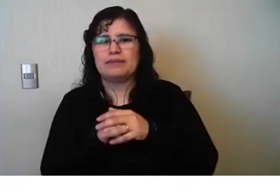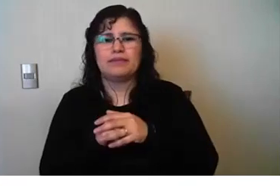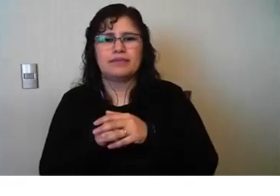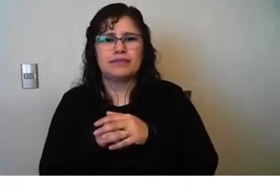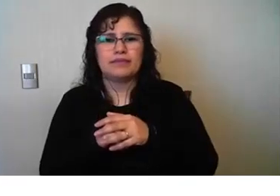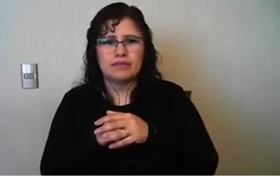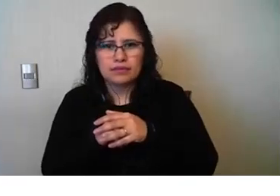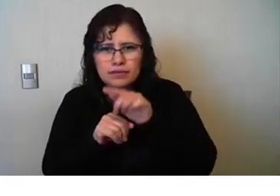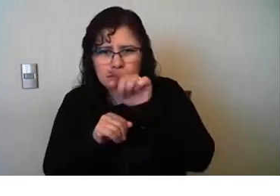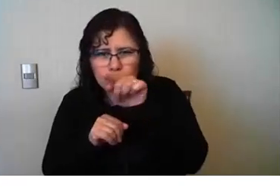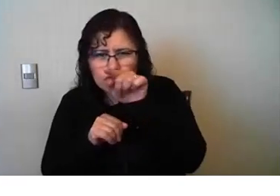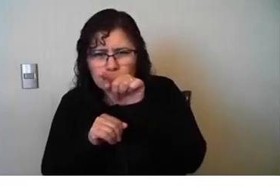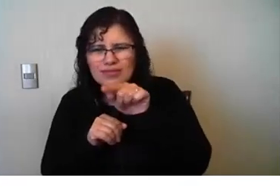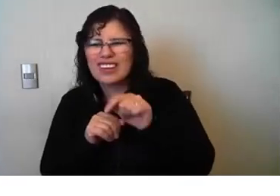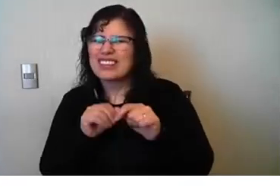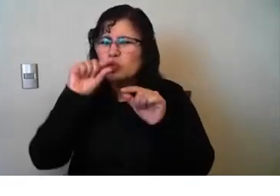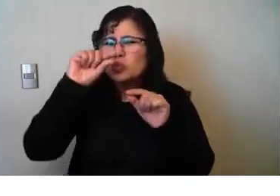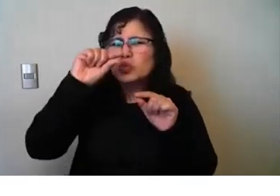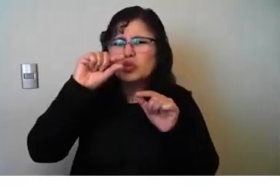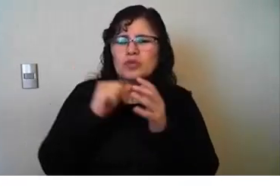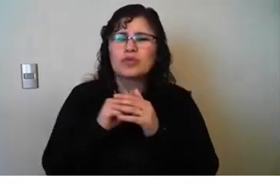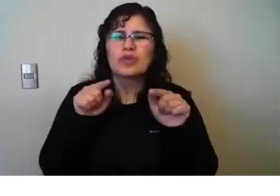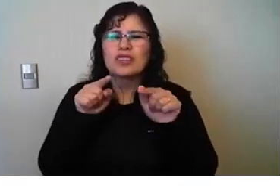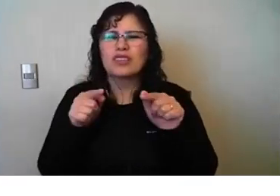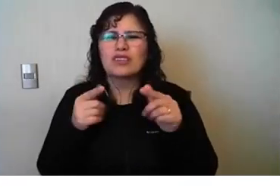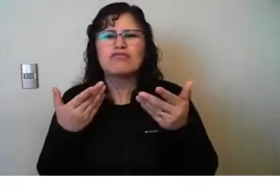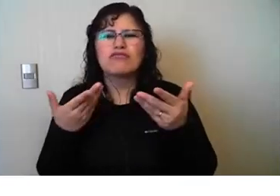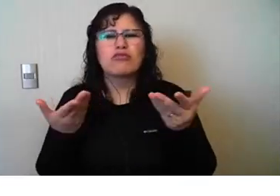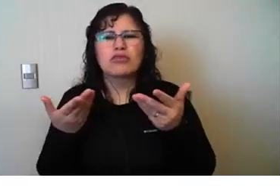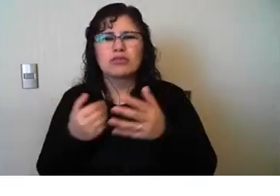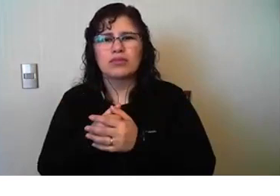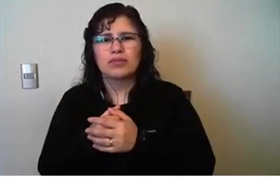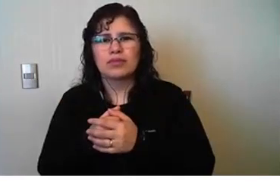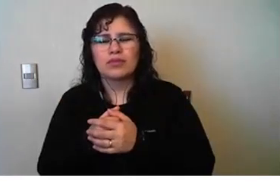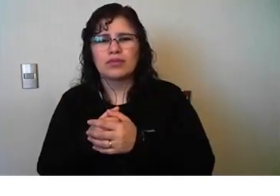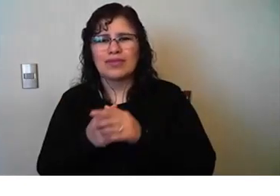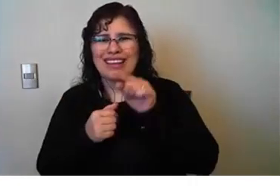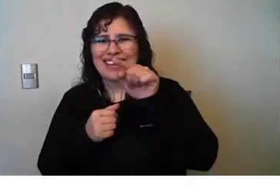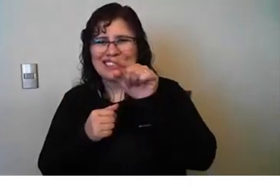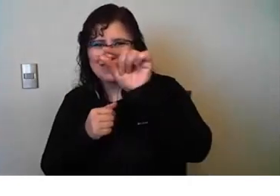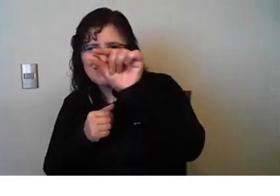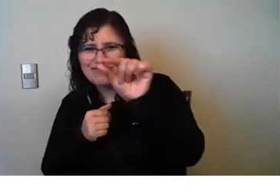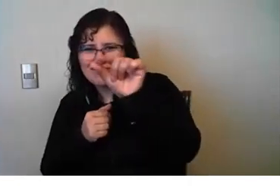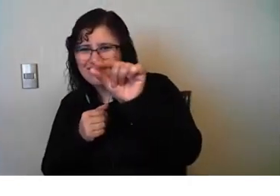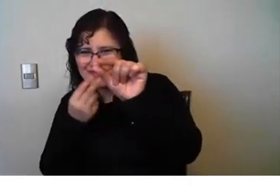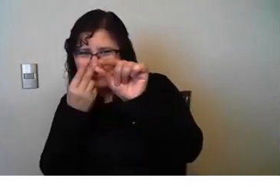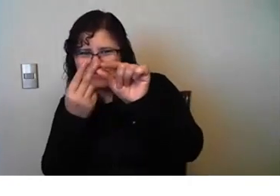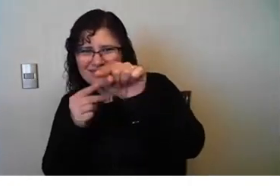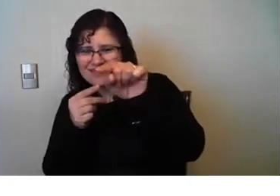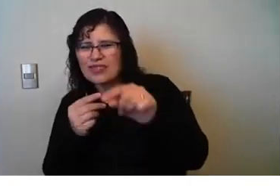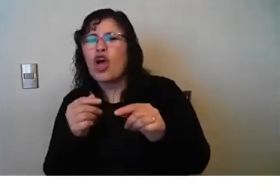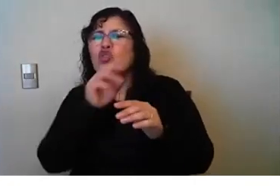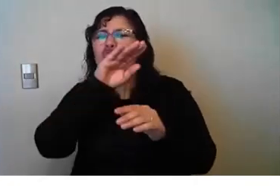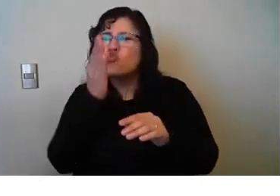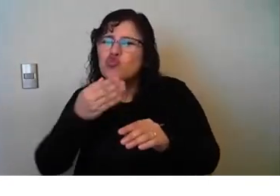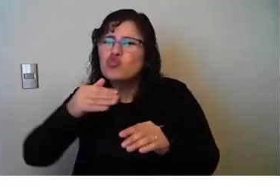ahí, este surco que está ahí viene desde eso que está ahí, que es el surco central. Por tanto,